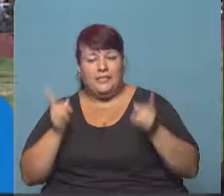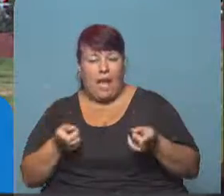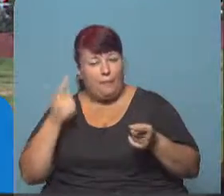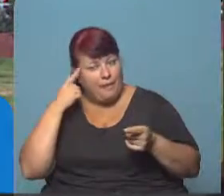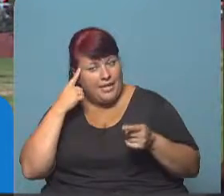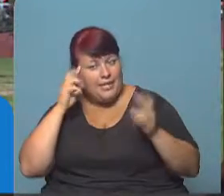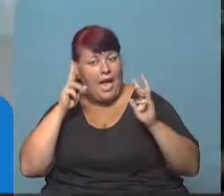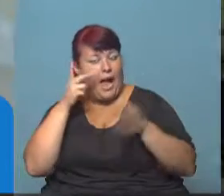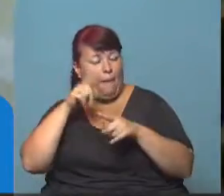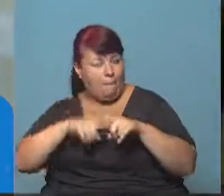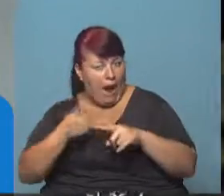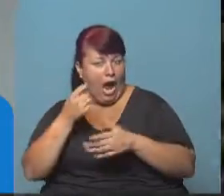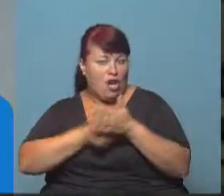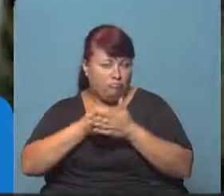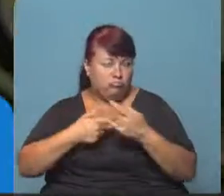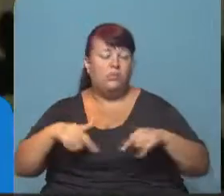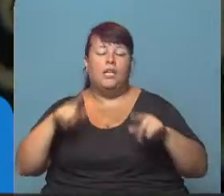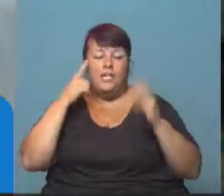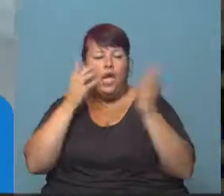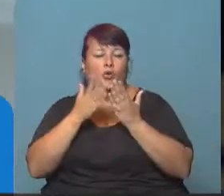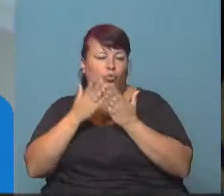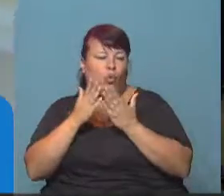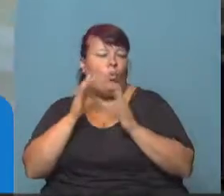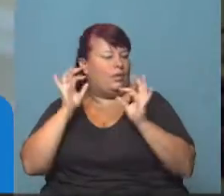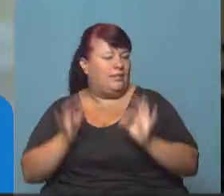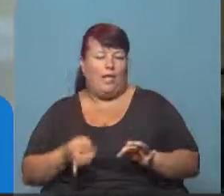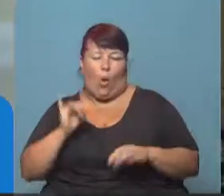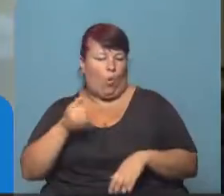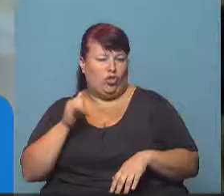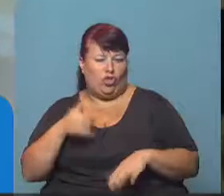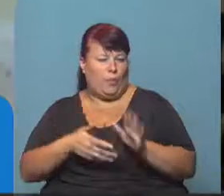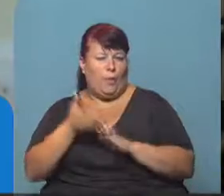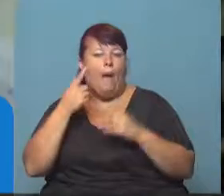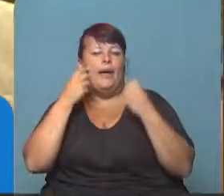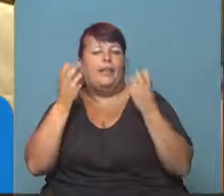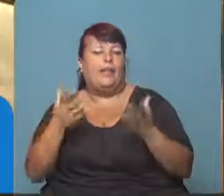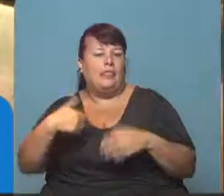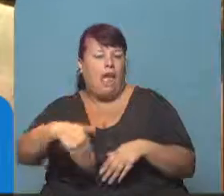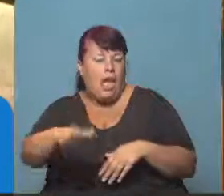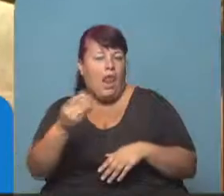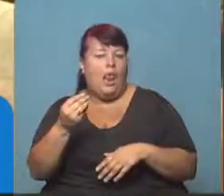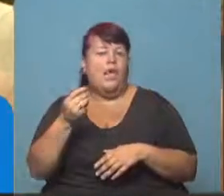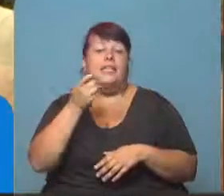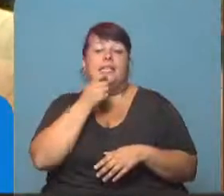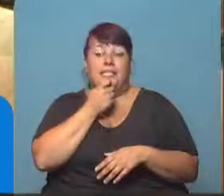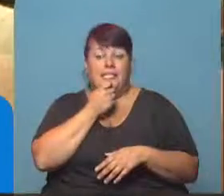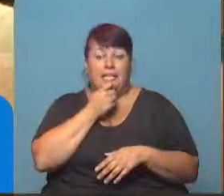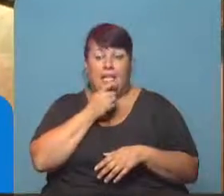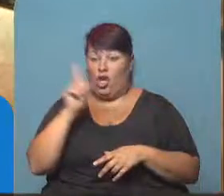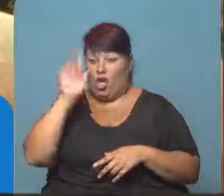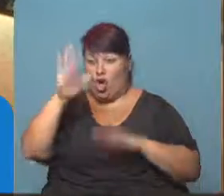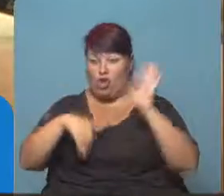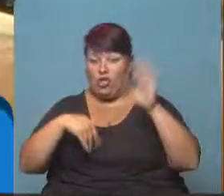pensar en un plan de lucha? Ese análisis implica seguramente qué vamos a hacer en caso de que no se convoque